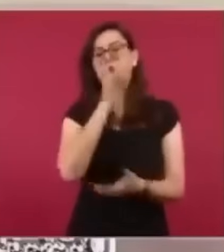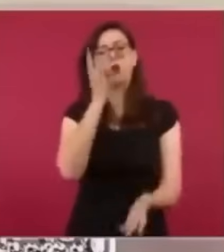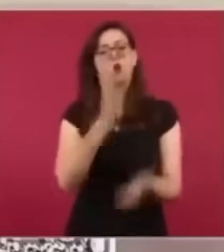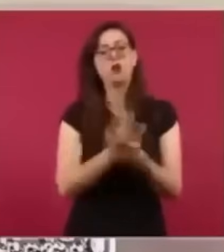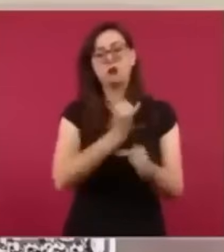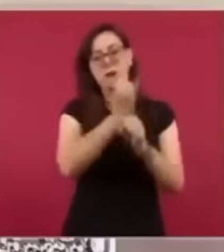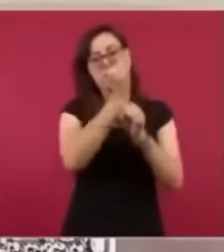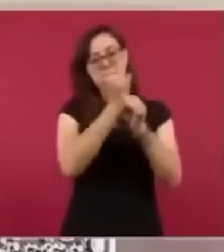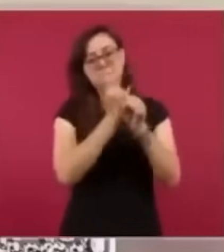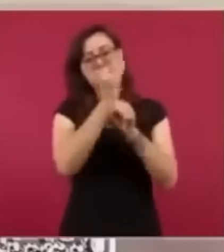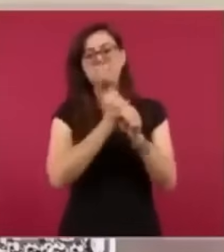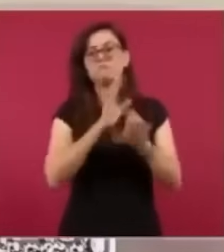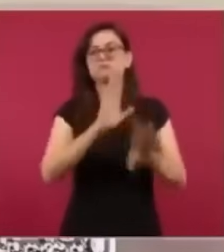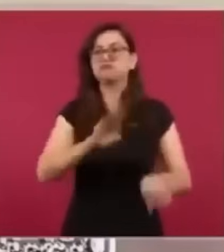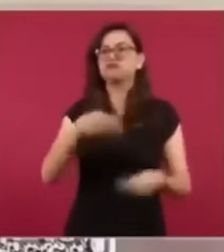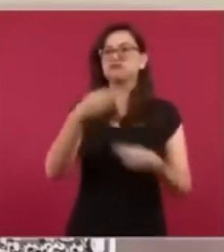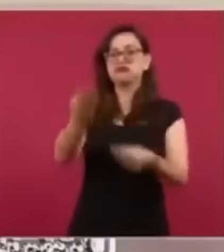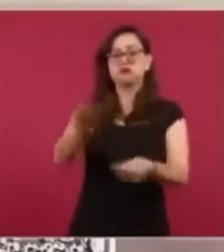Pero